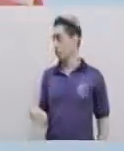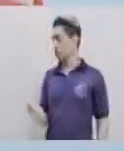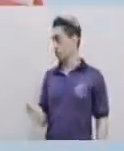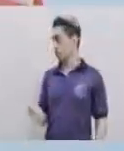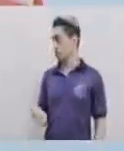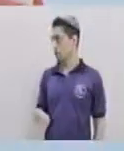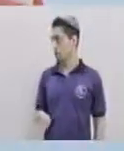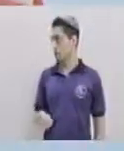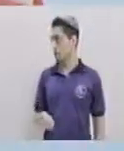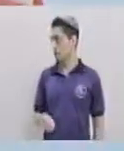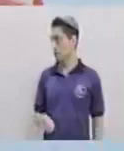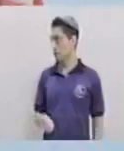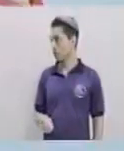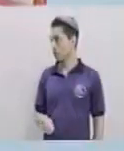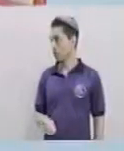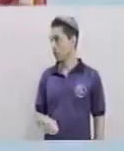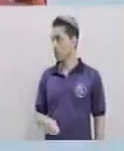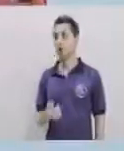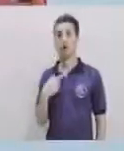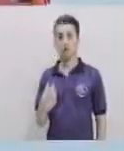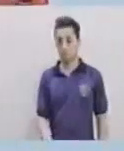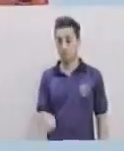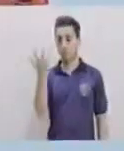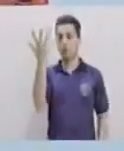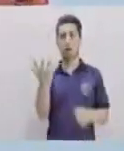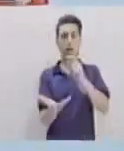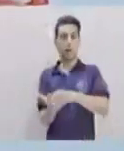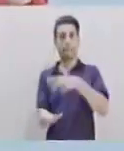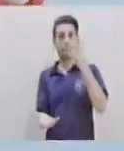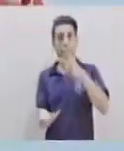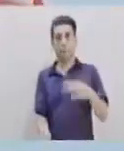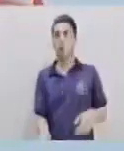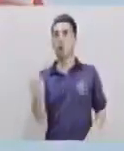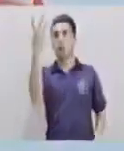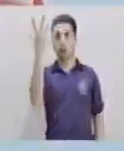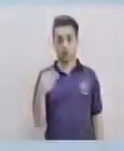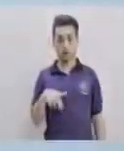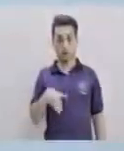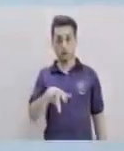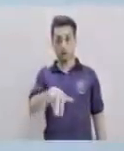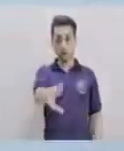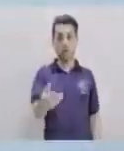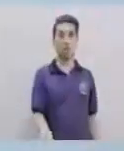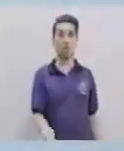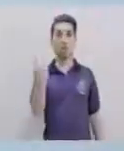Siempre no debes de perder la vista a tu pelota. Izquierda.